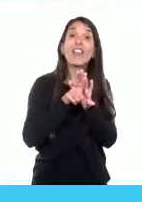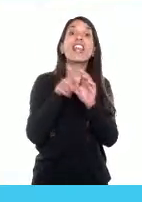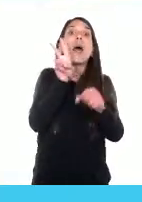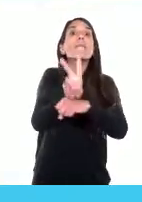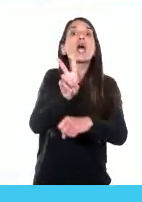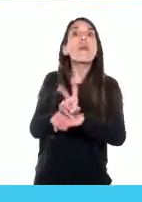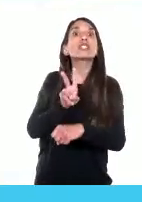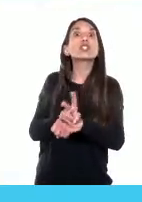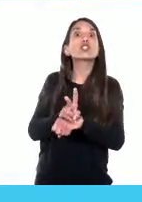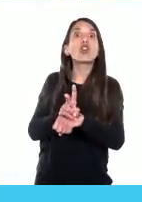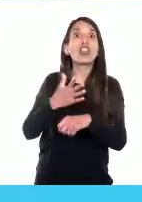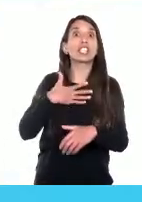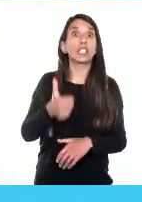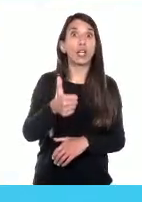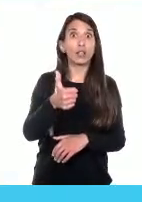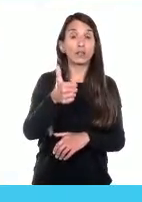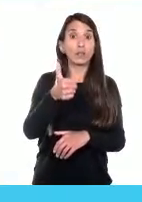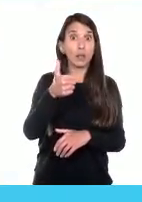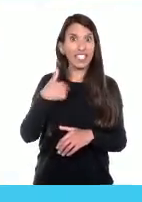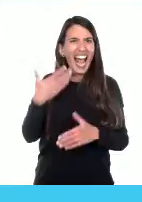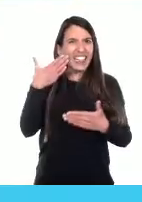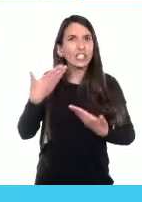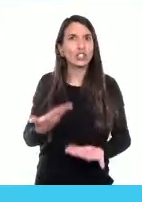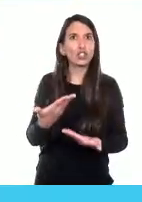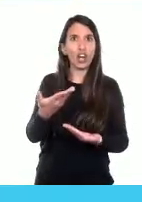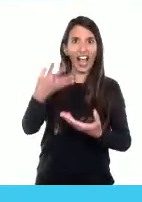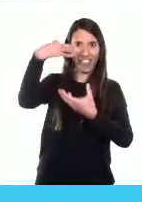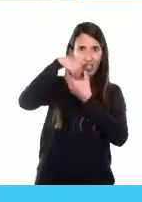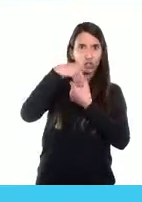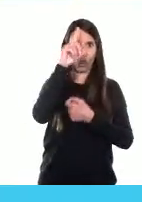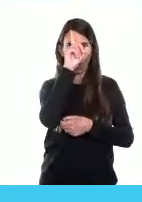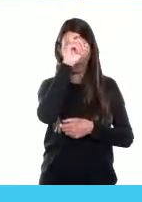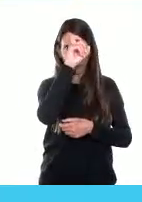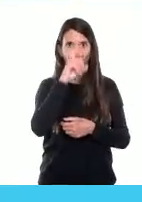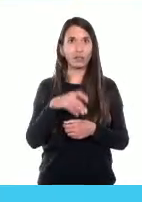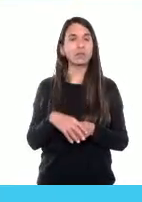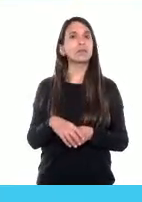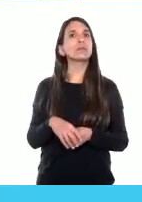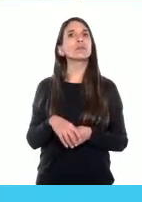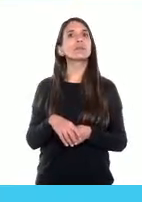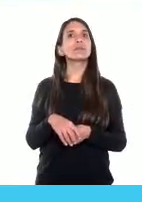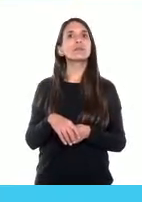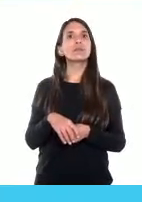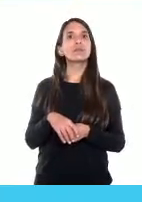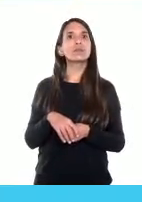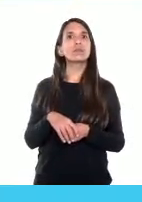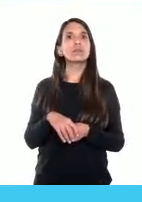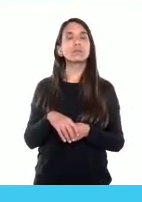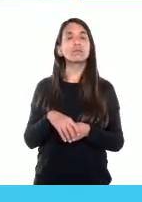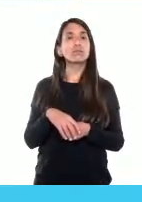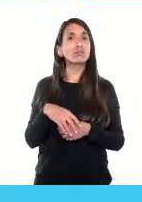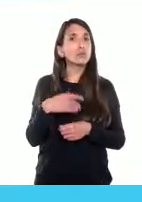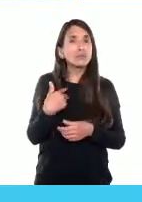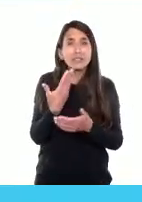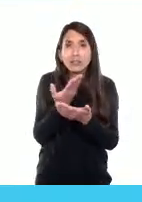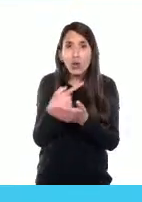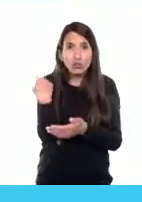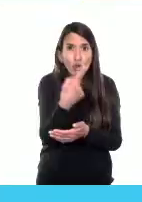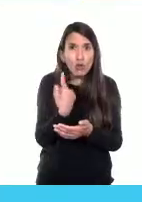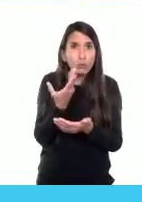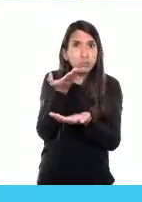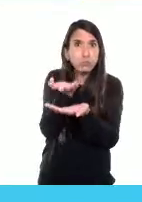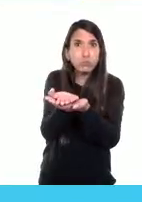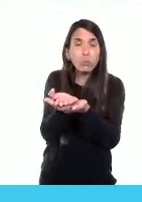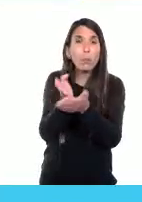previsibilidad a las próximas elecciones, en lo cual solamente lo que se pedía era que